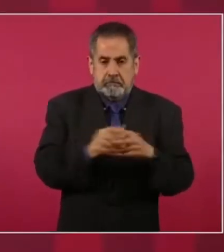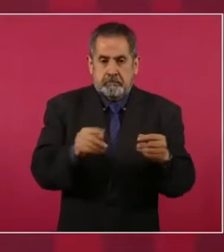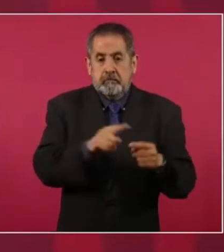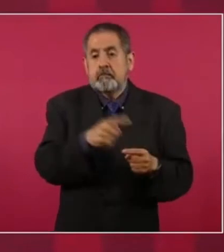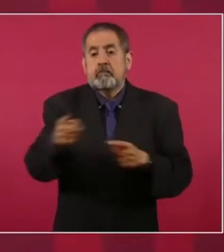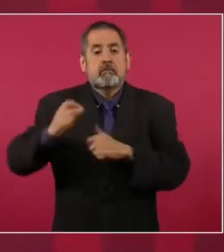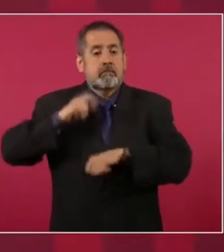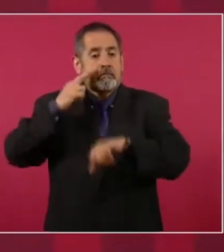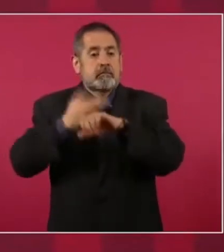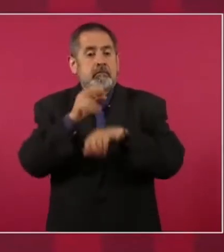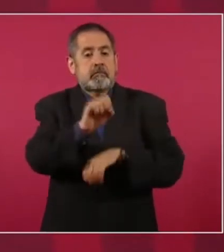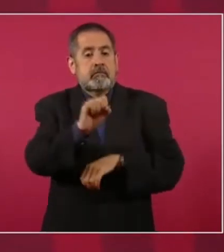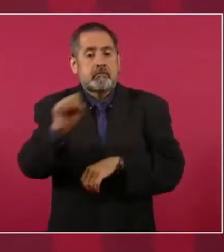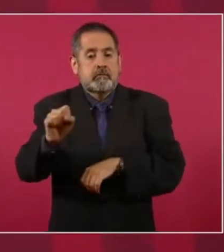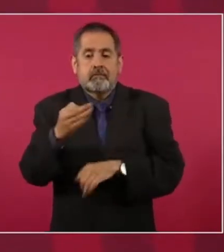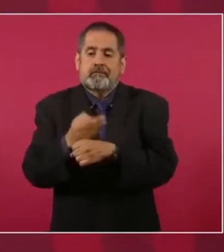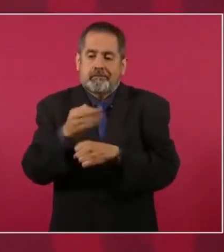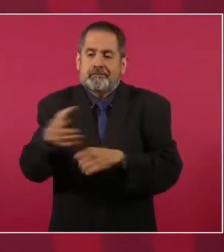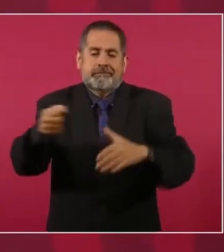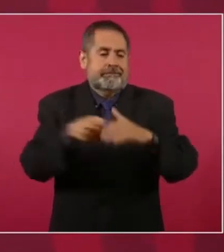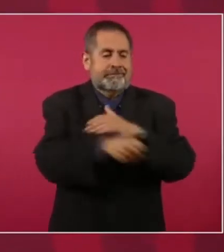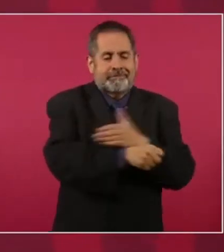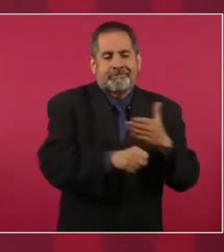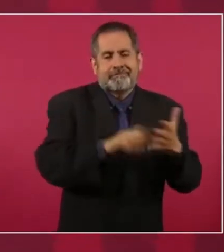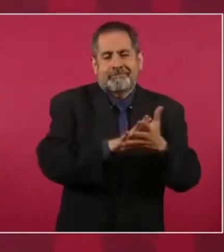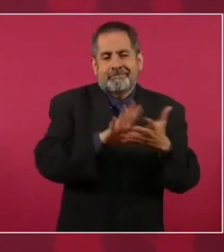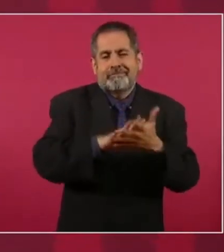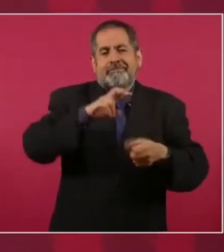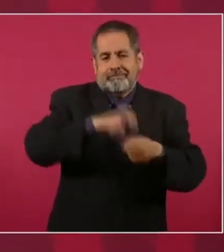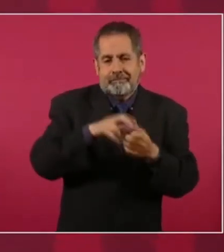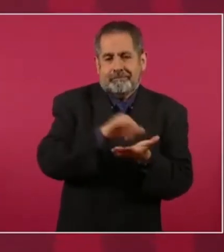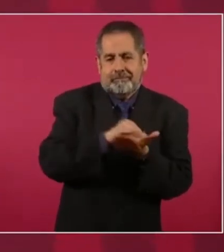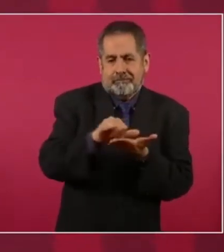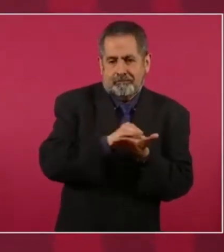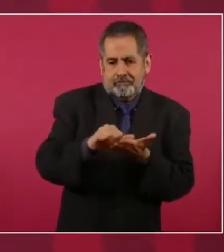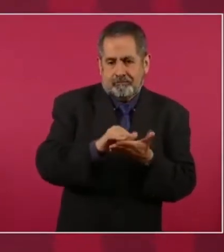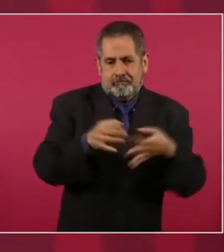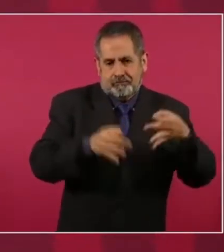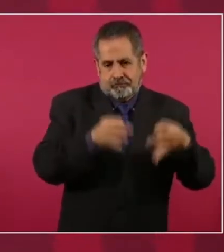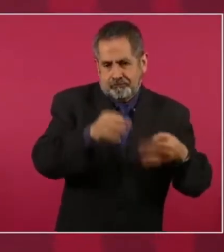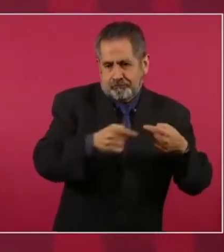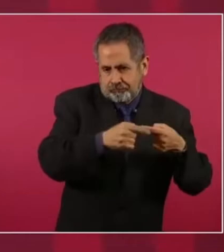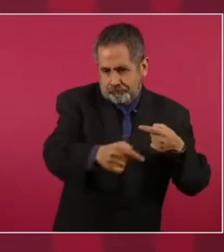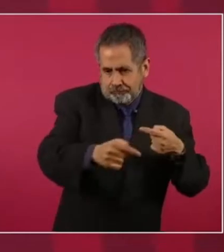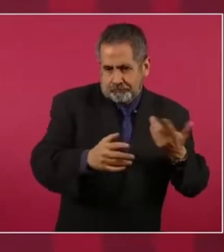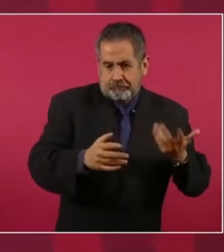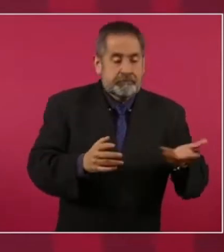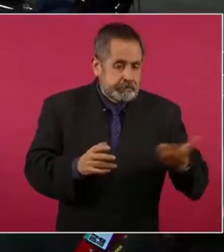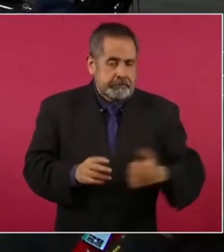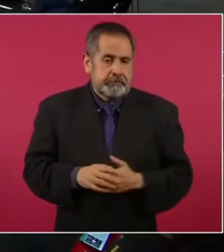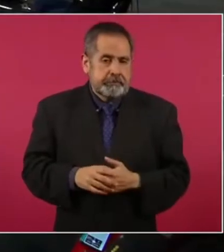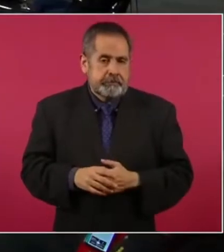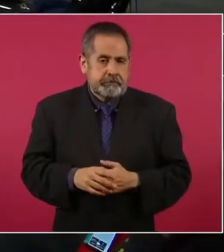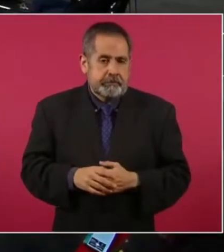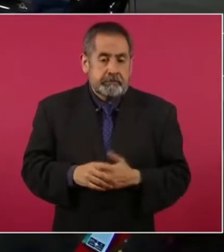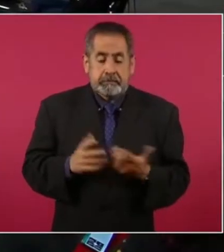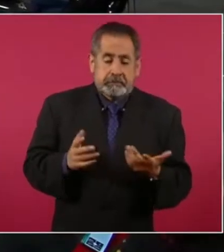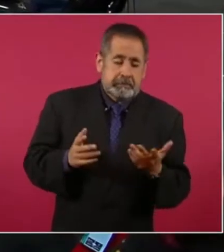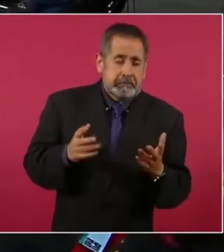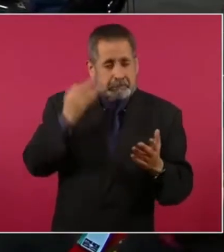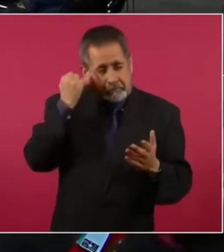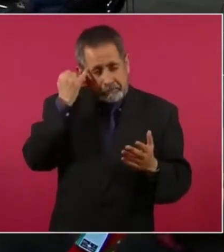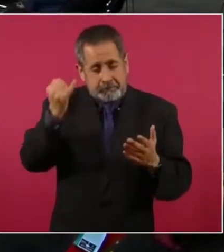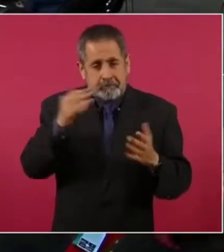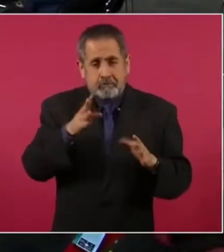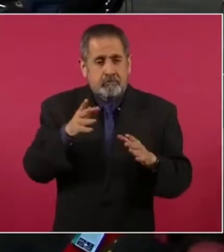Seguridad además está sujeto a proceso en Nueva York. Es decir, si alguna referencia puedes tomar